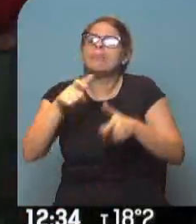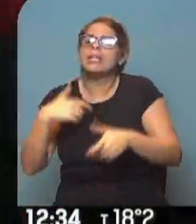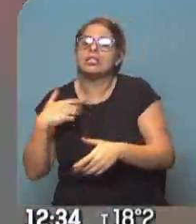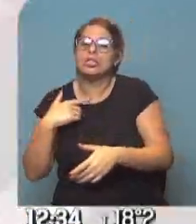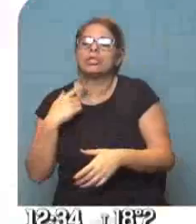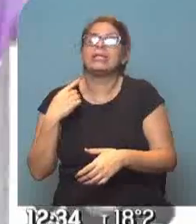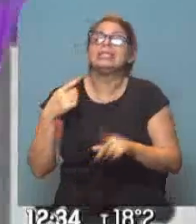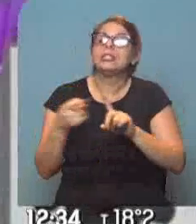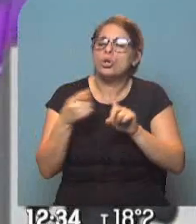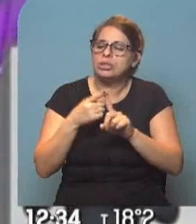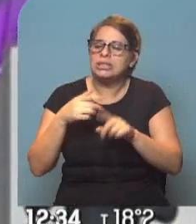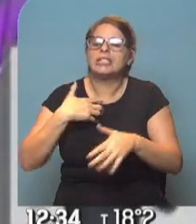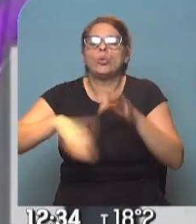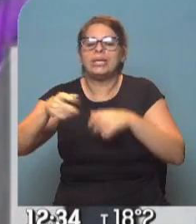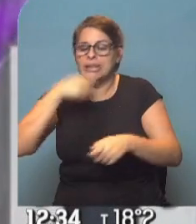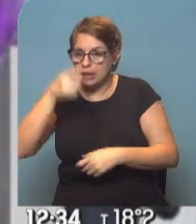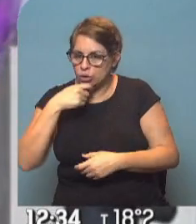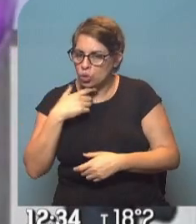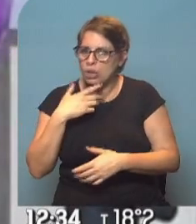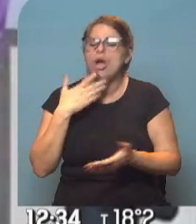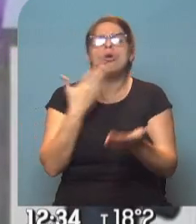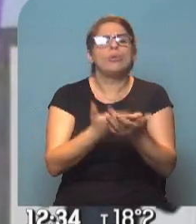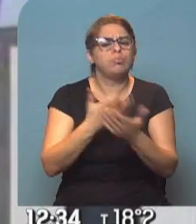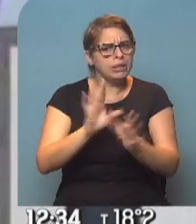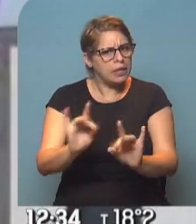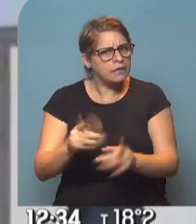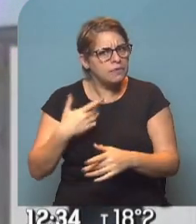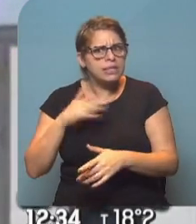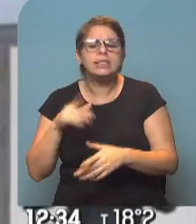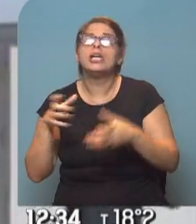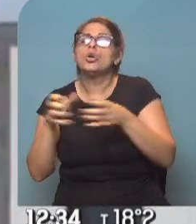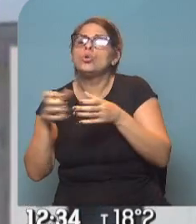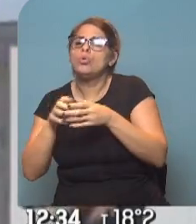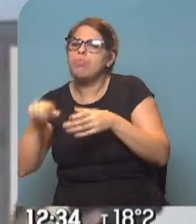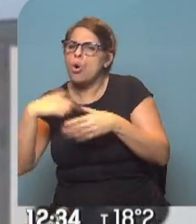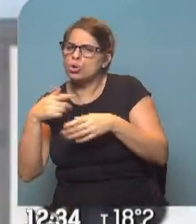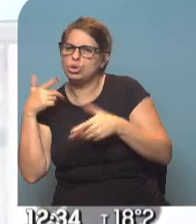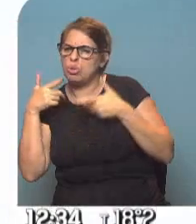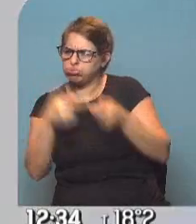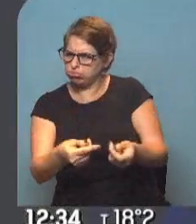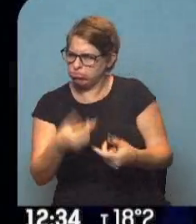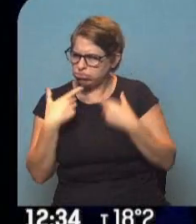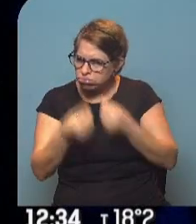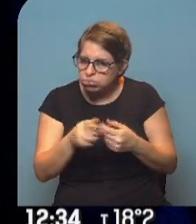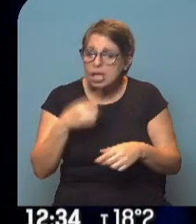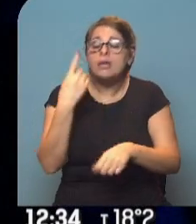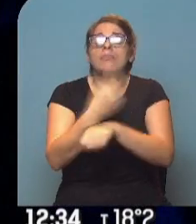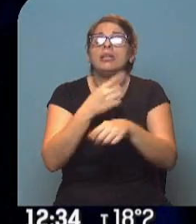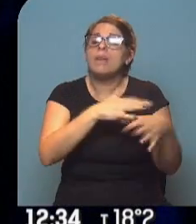narcotráfico. Una polémica propuesta convertida en blanco de los ataques del resto de los aspirantes durante el primer